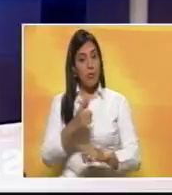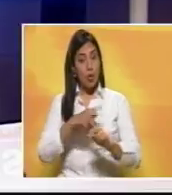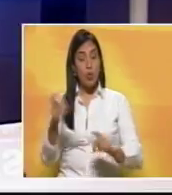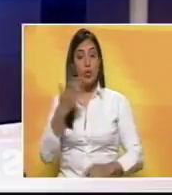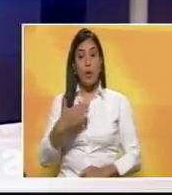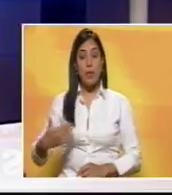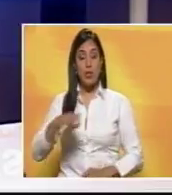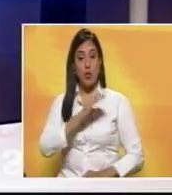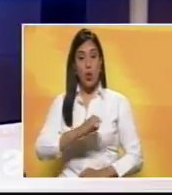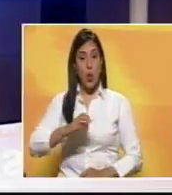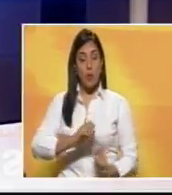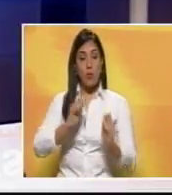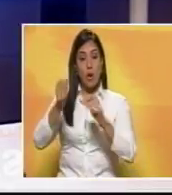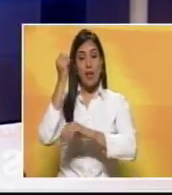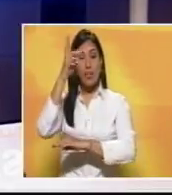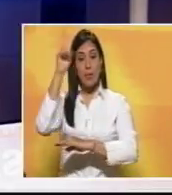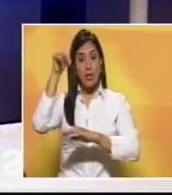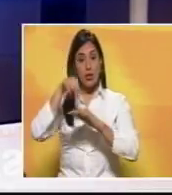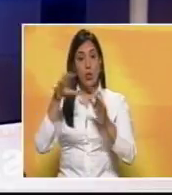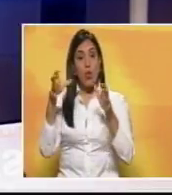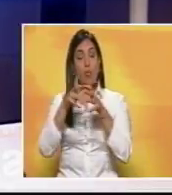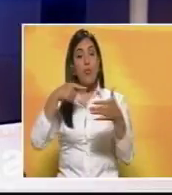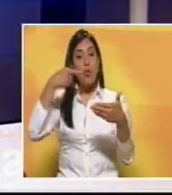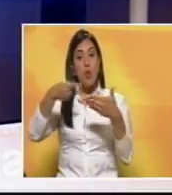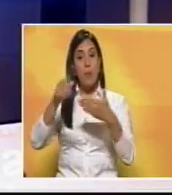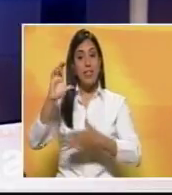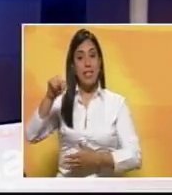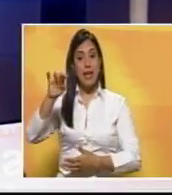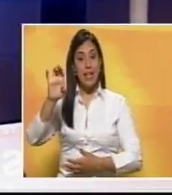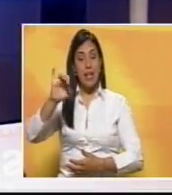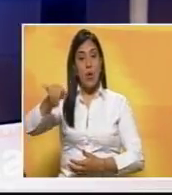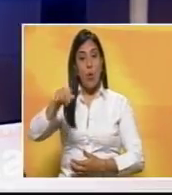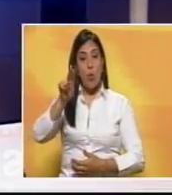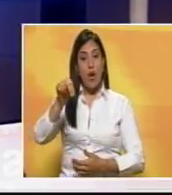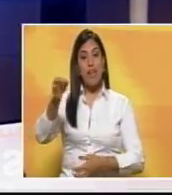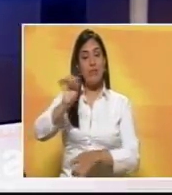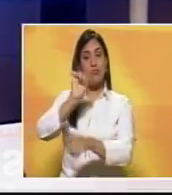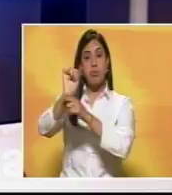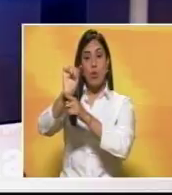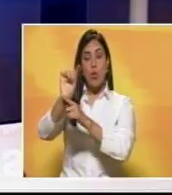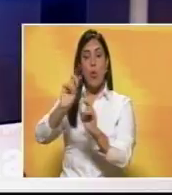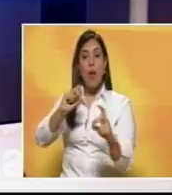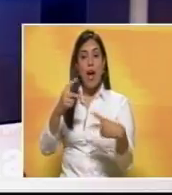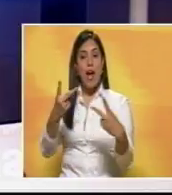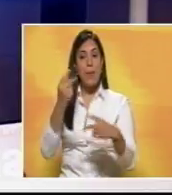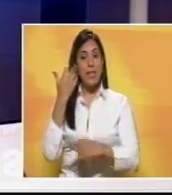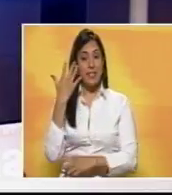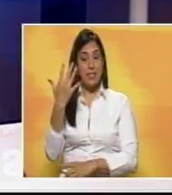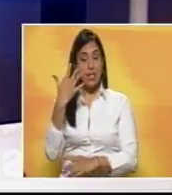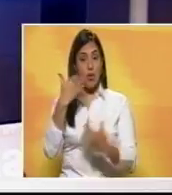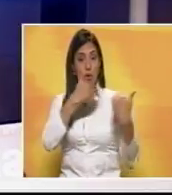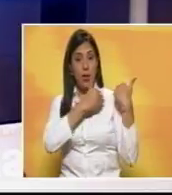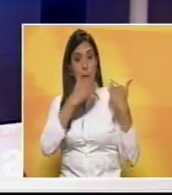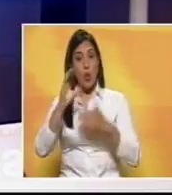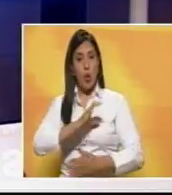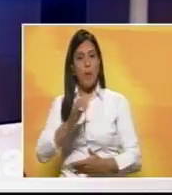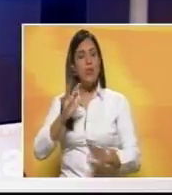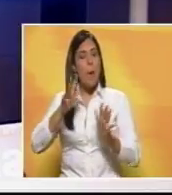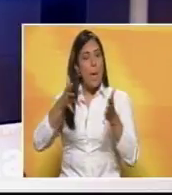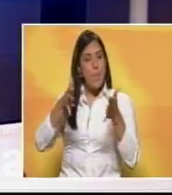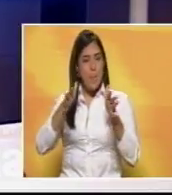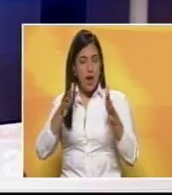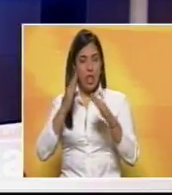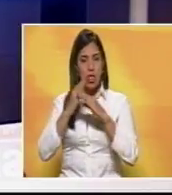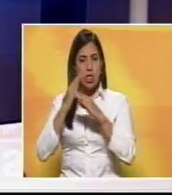El presidente de la comisión designada por la Asamblea Nacional para el nombramiento del CNE, Juan Guaidó, exigió la renovación de 5 cargos del ente comicial por